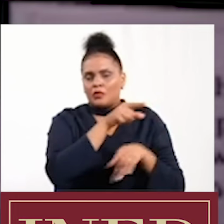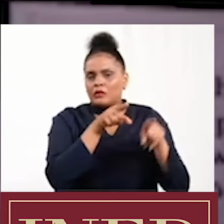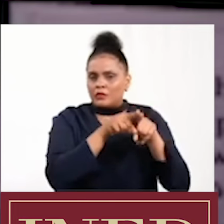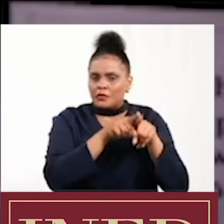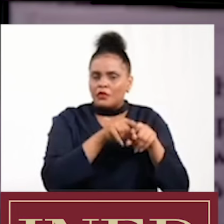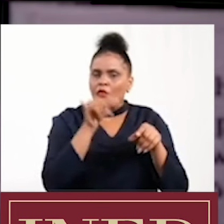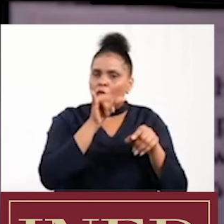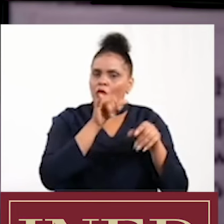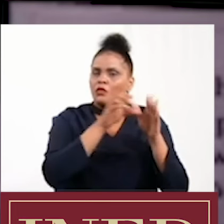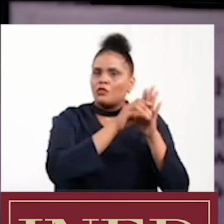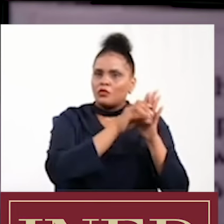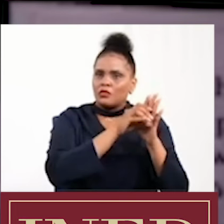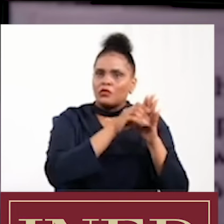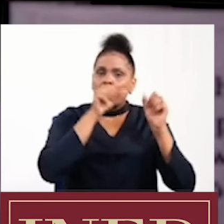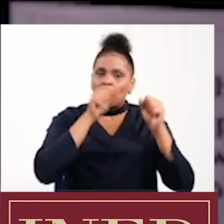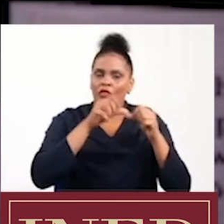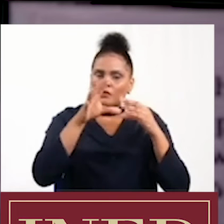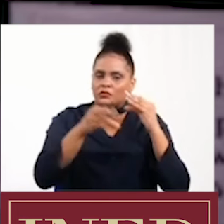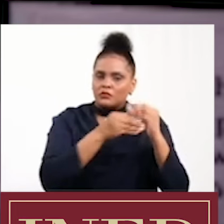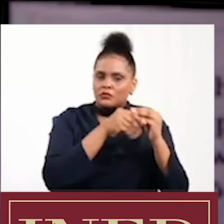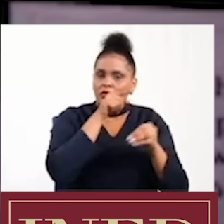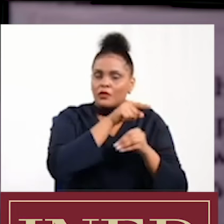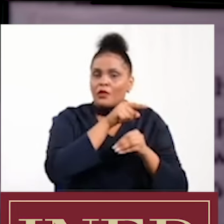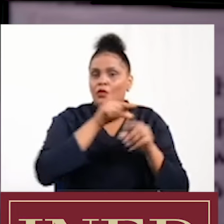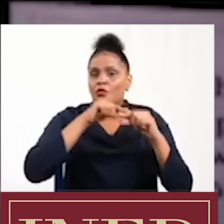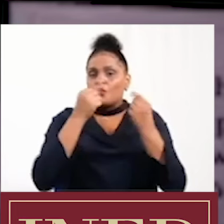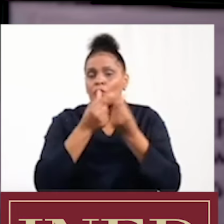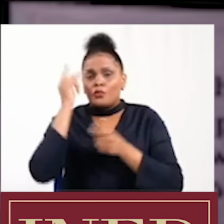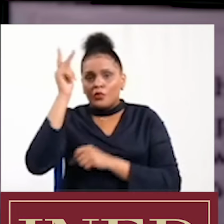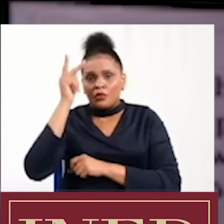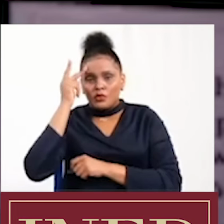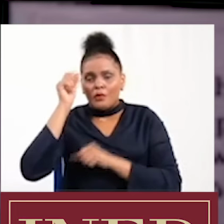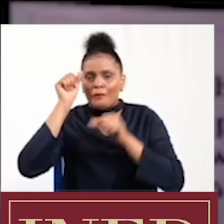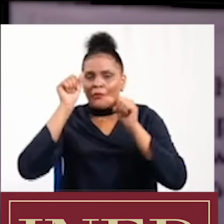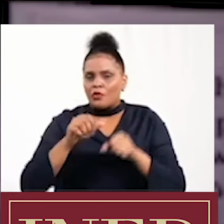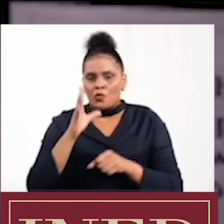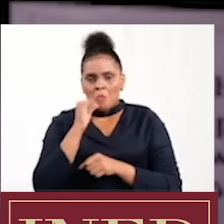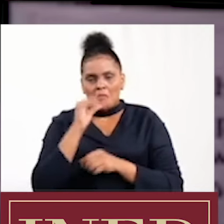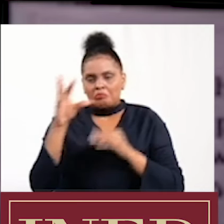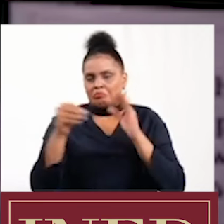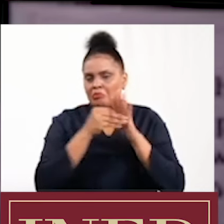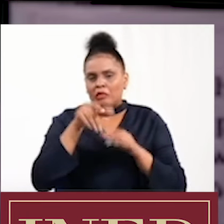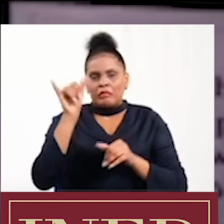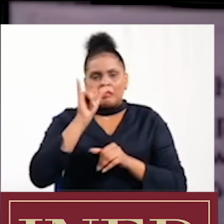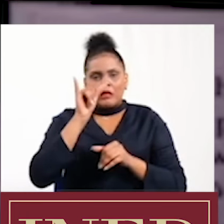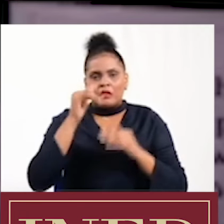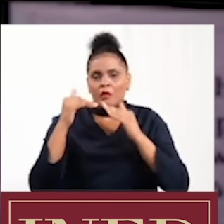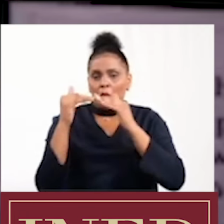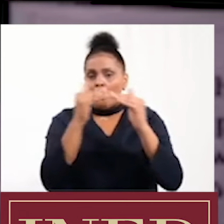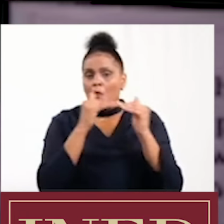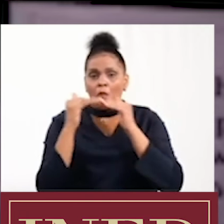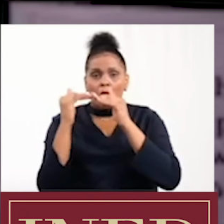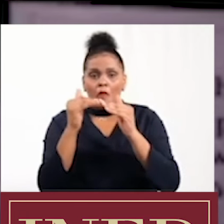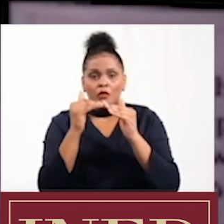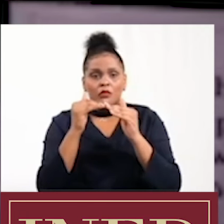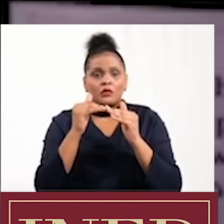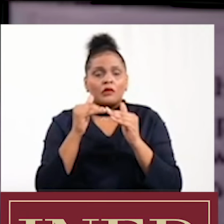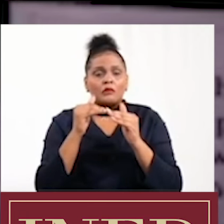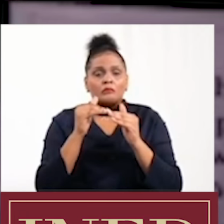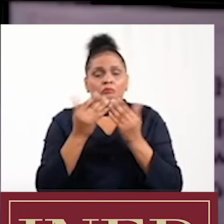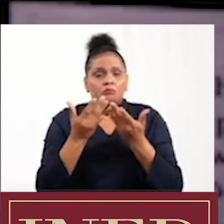incumplimiento en un contexto en el cual los partidos políticos no han adoptado la igualdad como un principio de manera